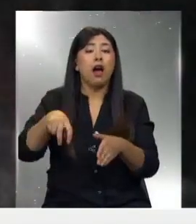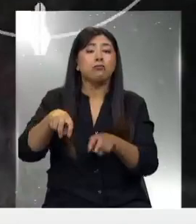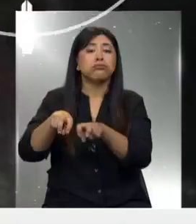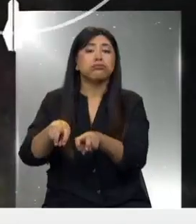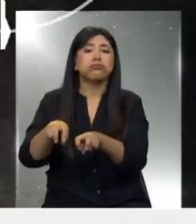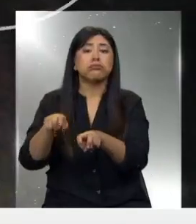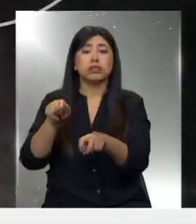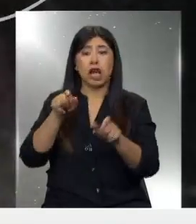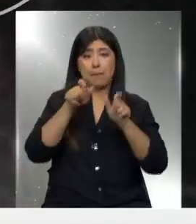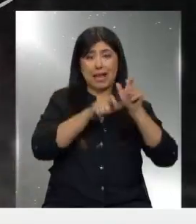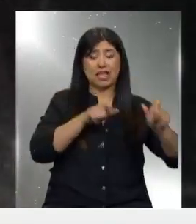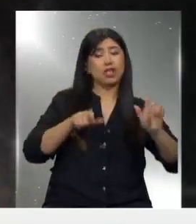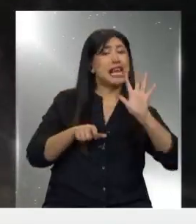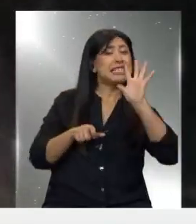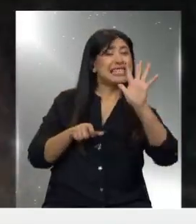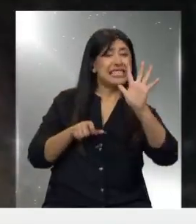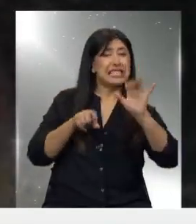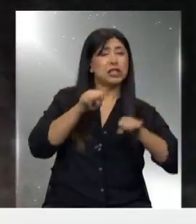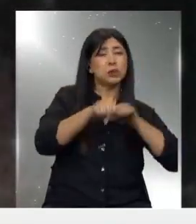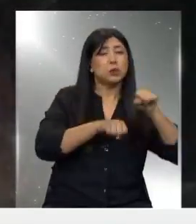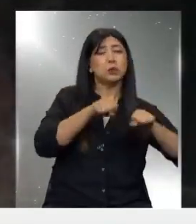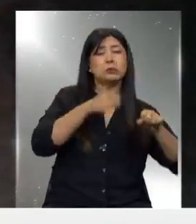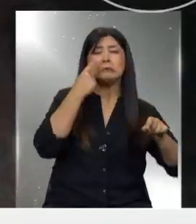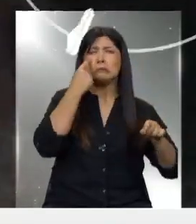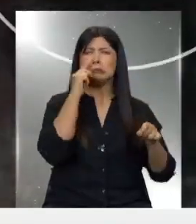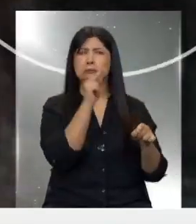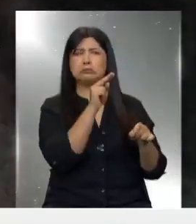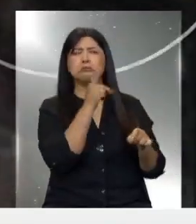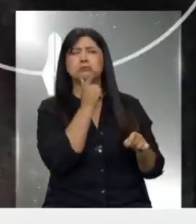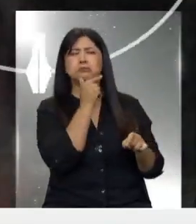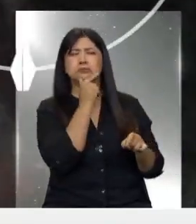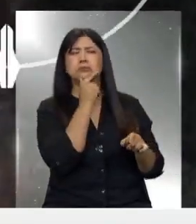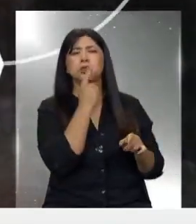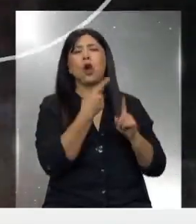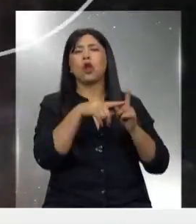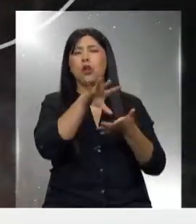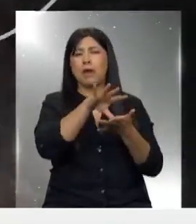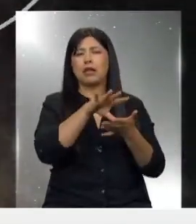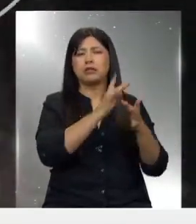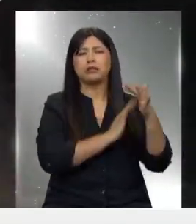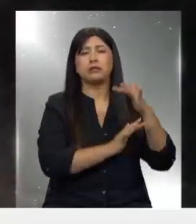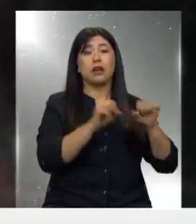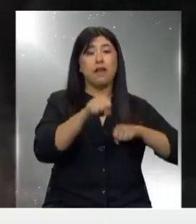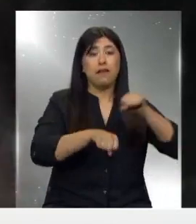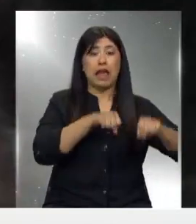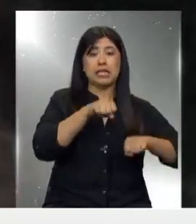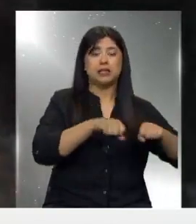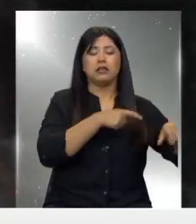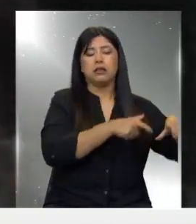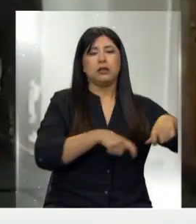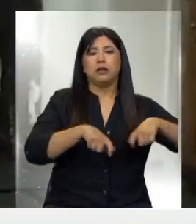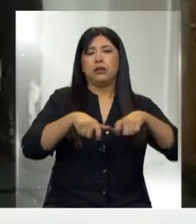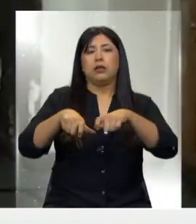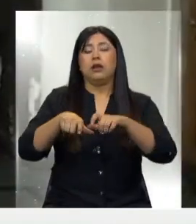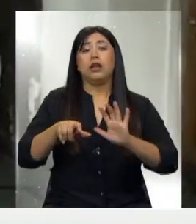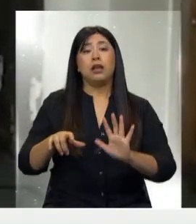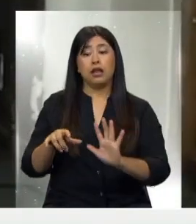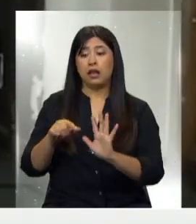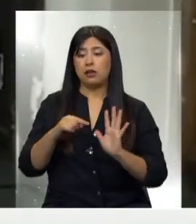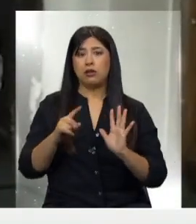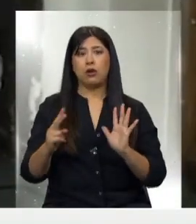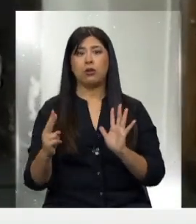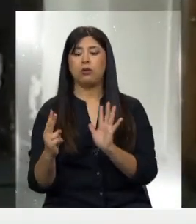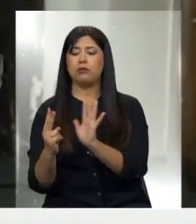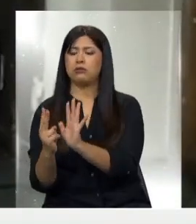cinco individuos aparentemente extranjeros, quienes se movilizaban en bicicletas, logrando huir la mujer del